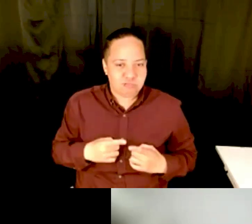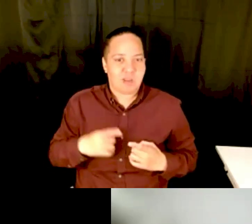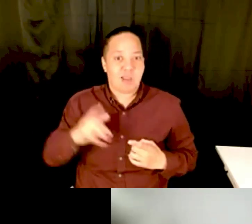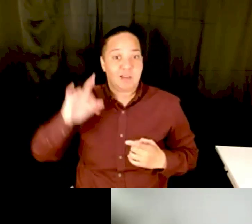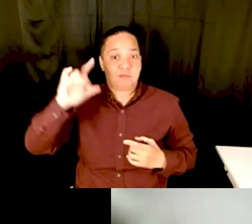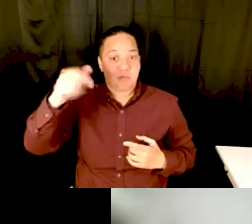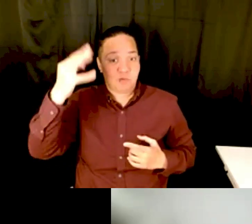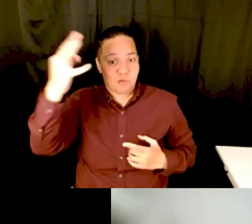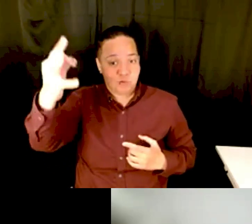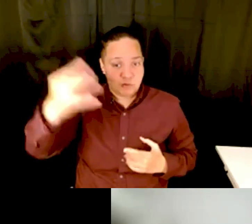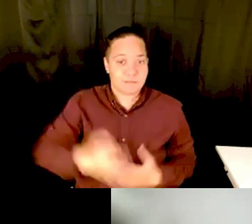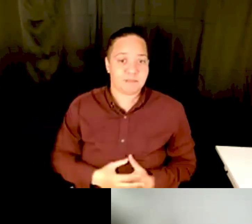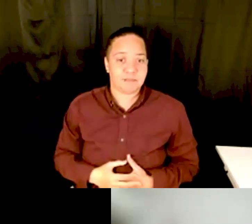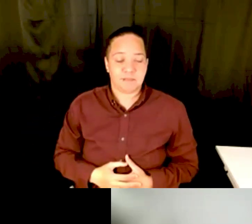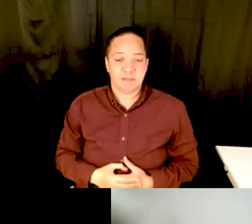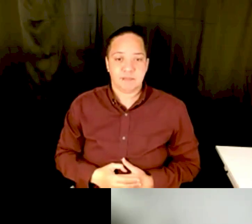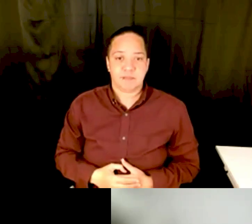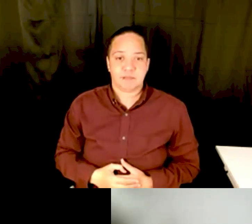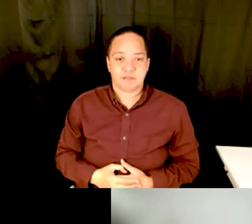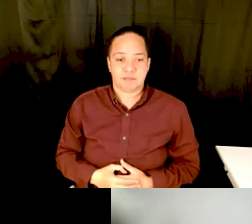y en la adultez. Así que en resumen,